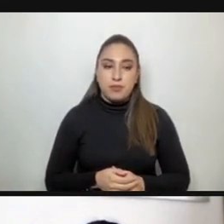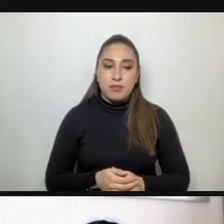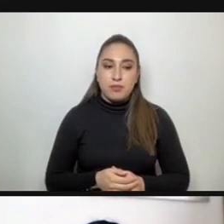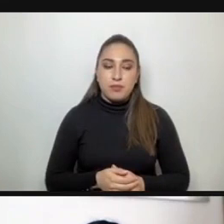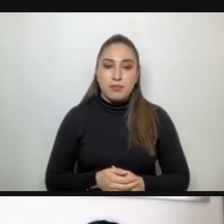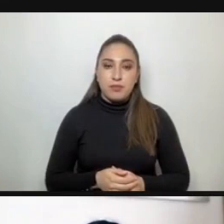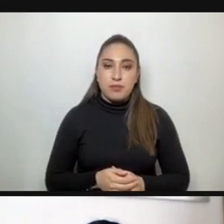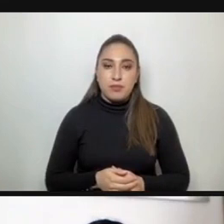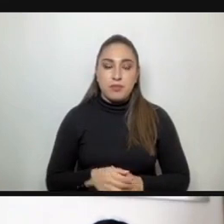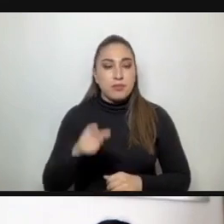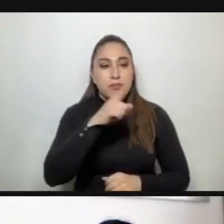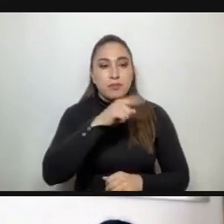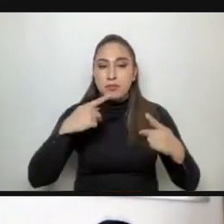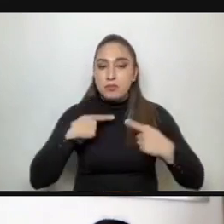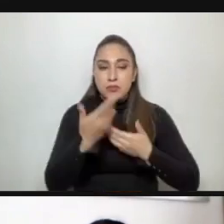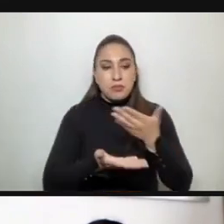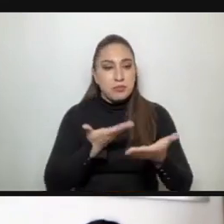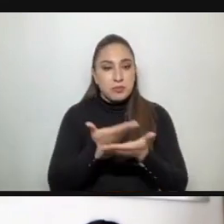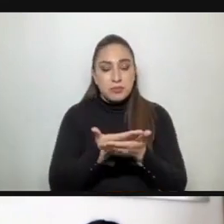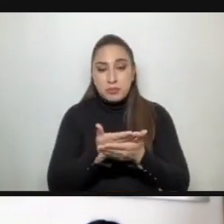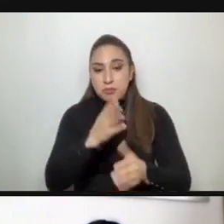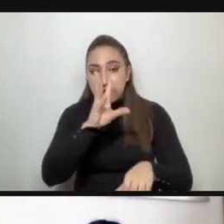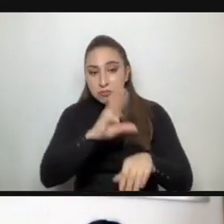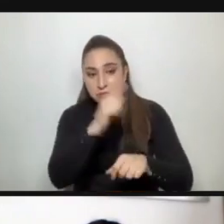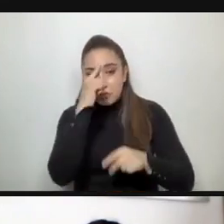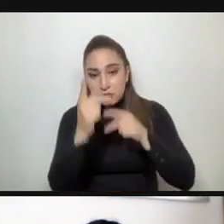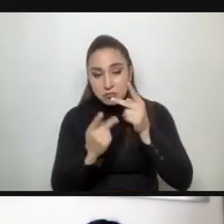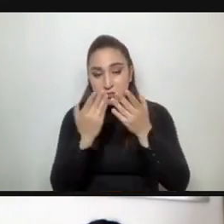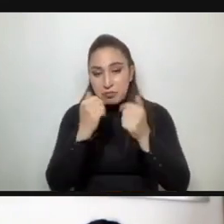No se tienen solicitudes de uso de la voz, diputada presidenta.